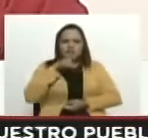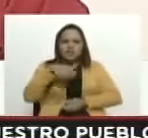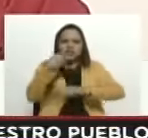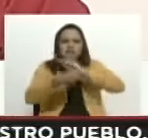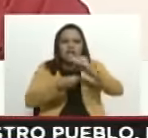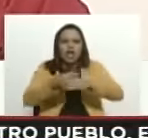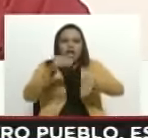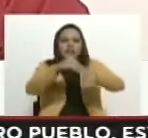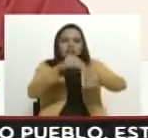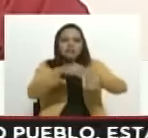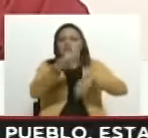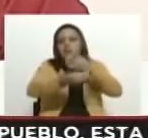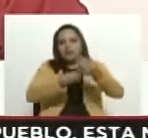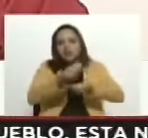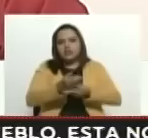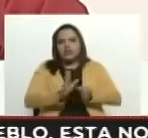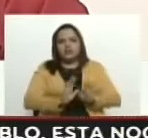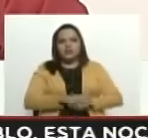se cumple.